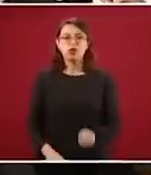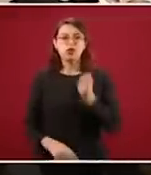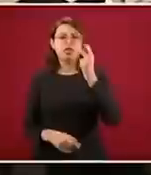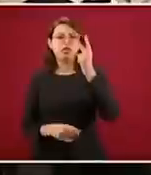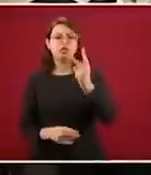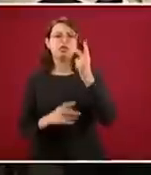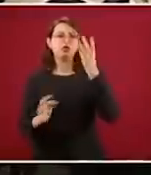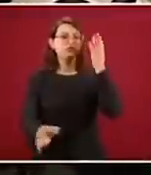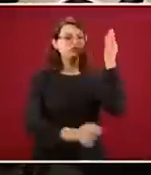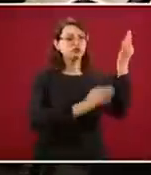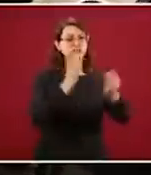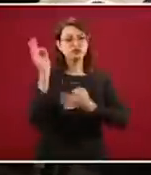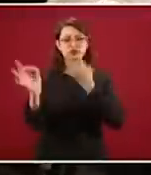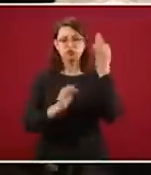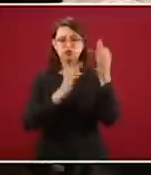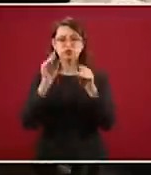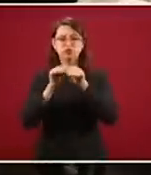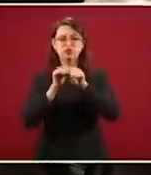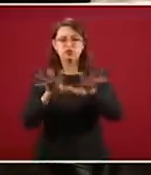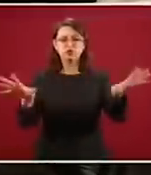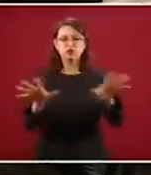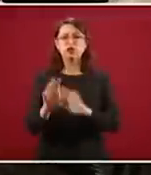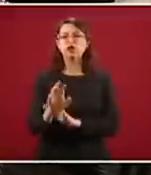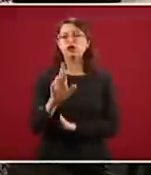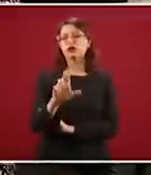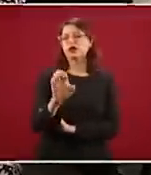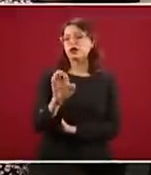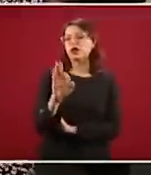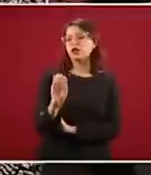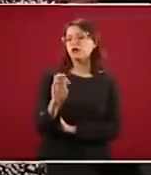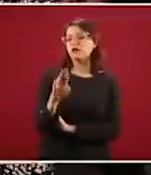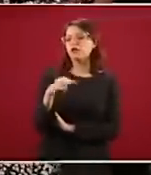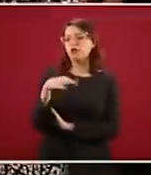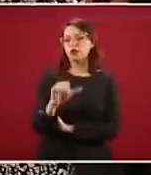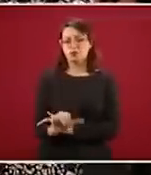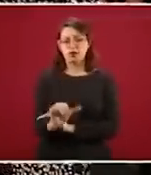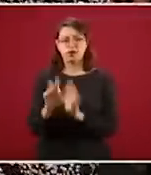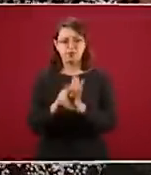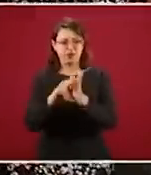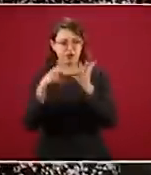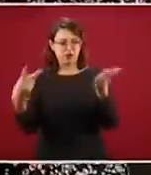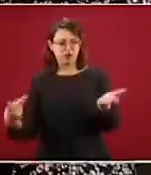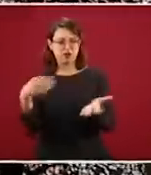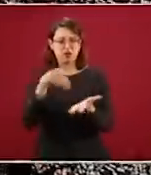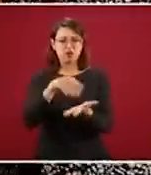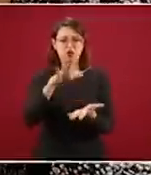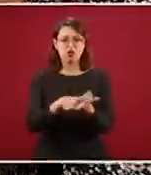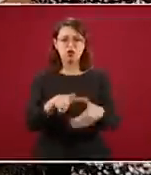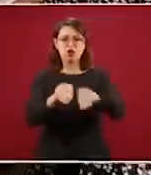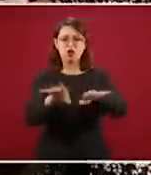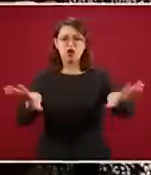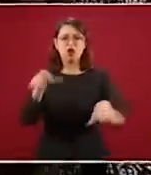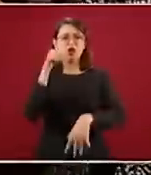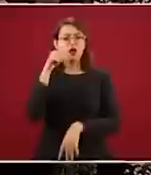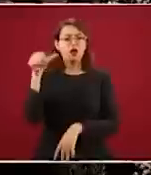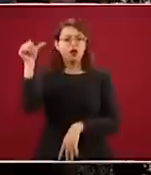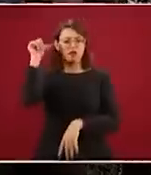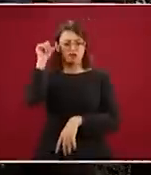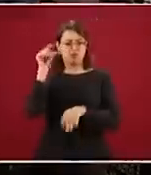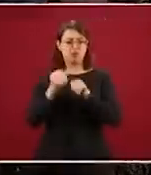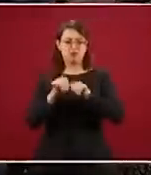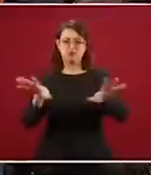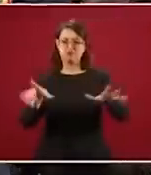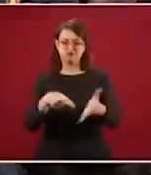se publicaron en el periódico Reforma ayer, que no obedecen a